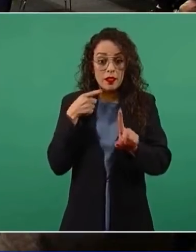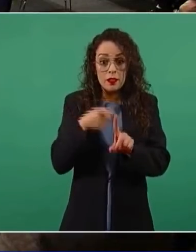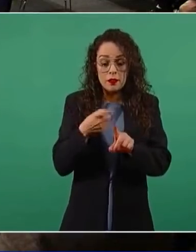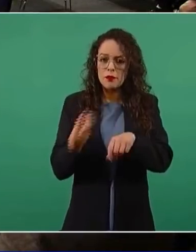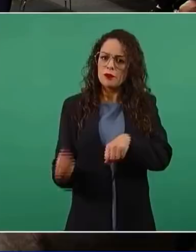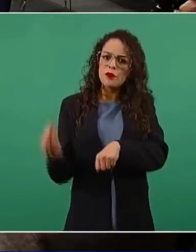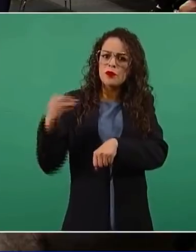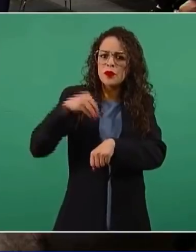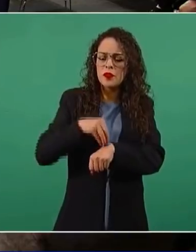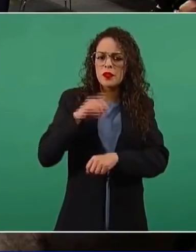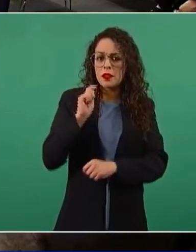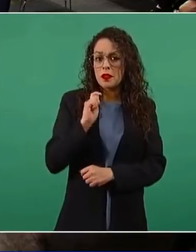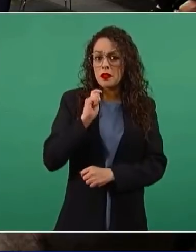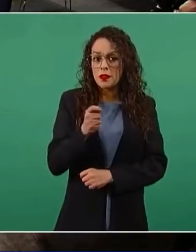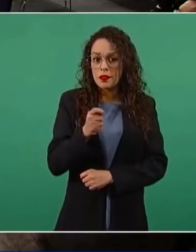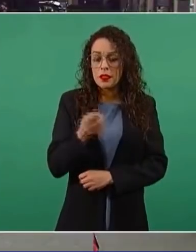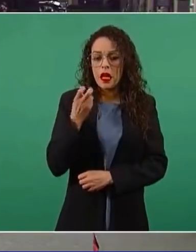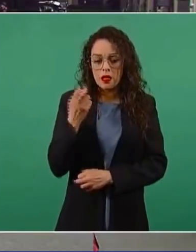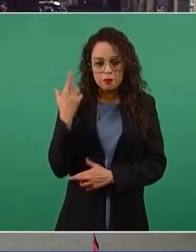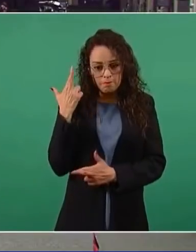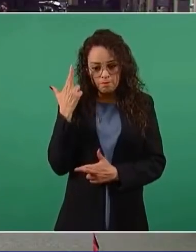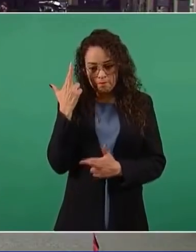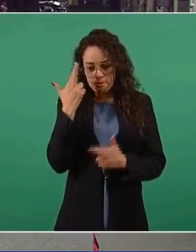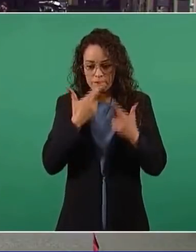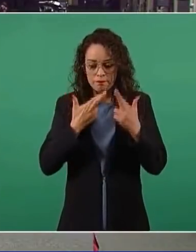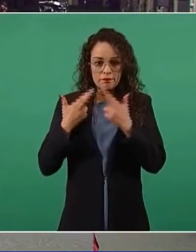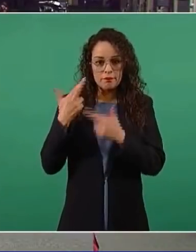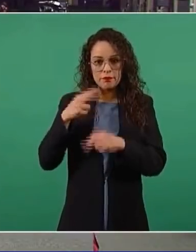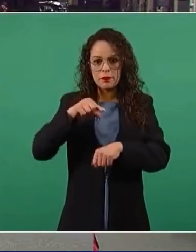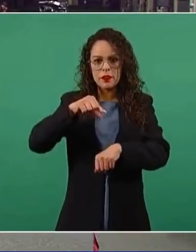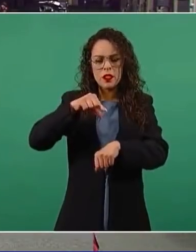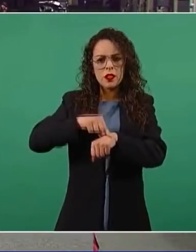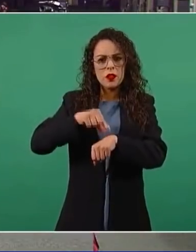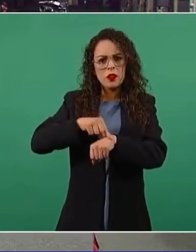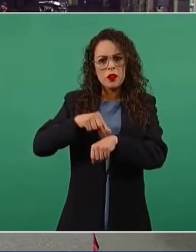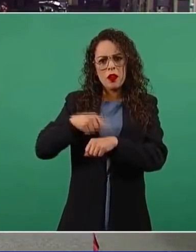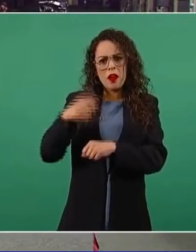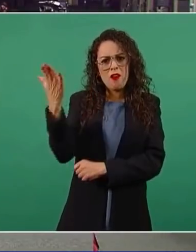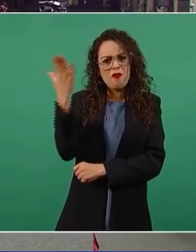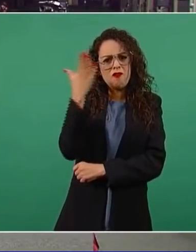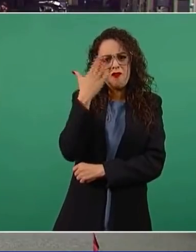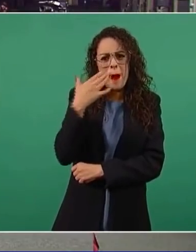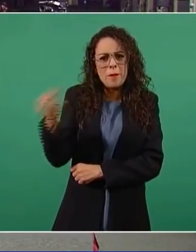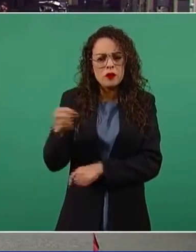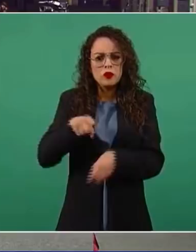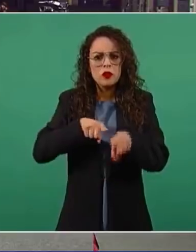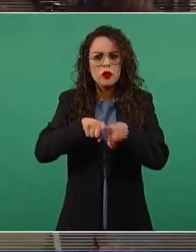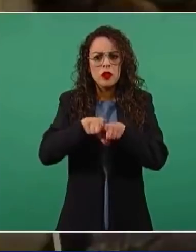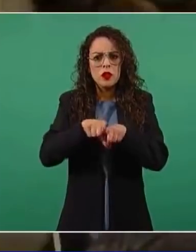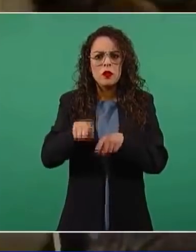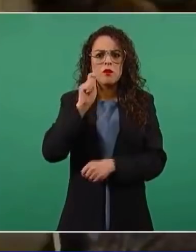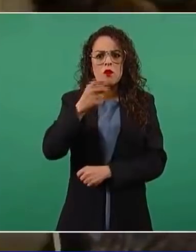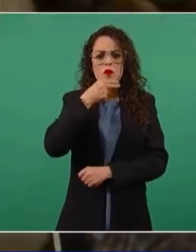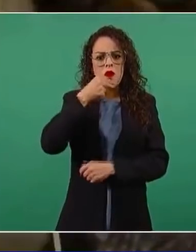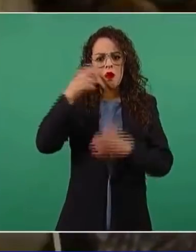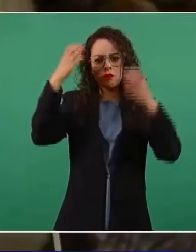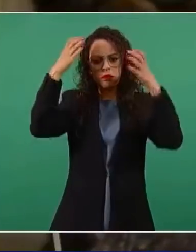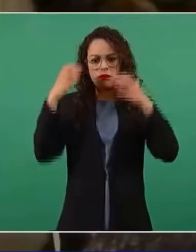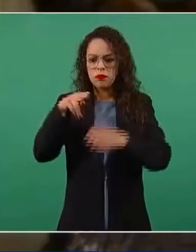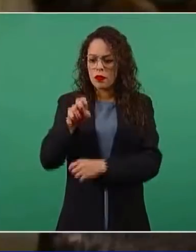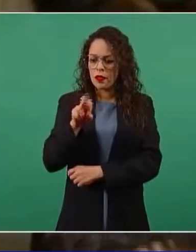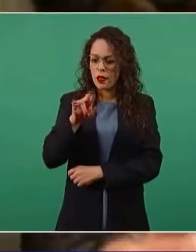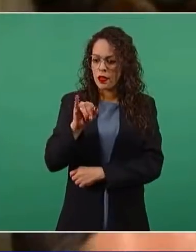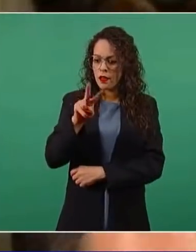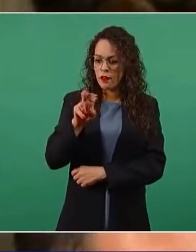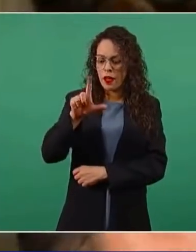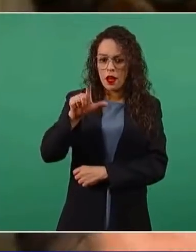puesto que tiene que ver con estos exámenes a un médico famoso, es hermano del astronauta Neri Vela, se llama Ricardo